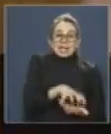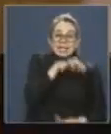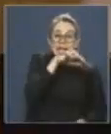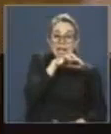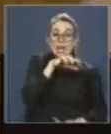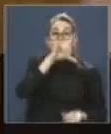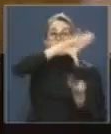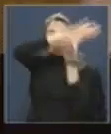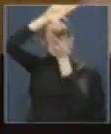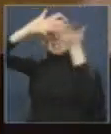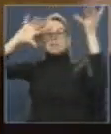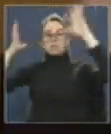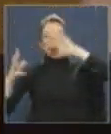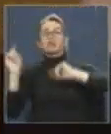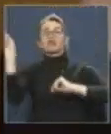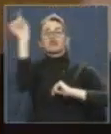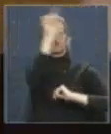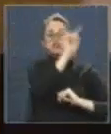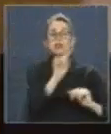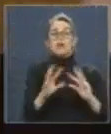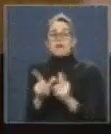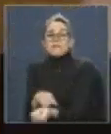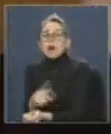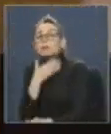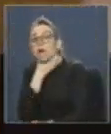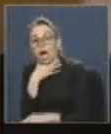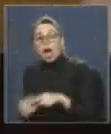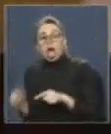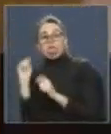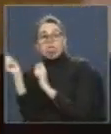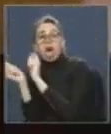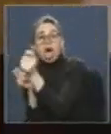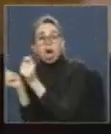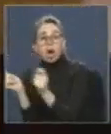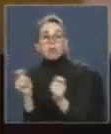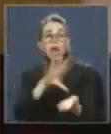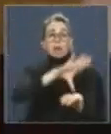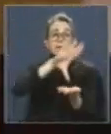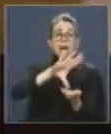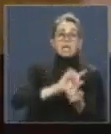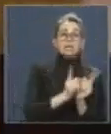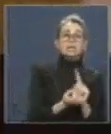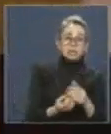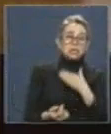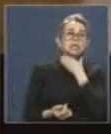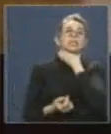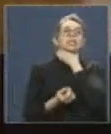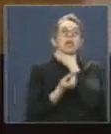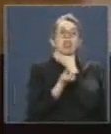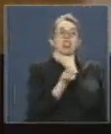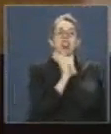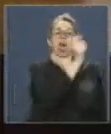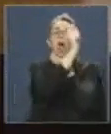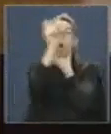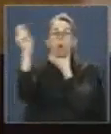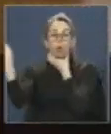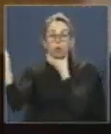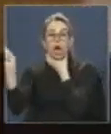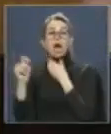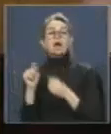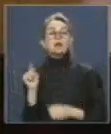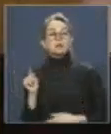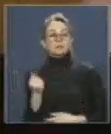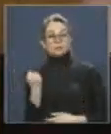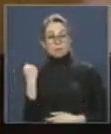trabajadores endeudando a las familias y también por supuesto a los países mientras crece ese poder